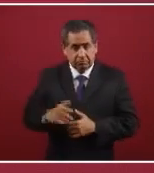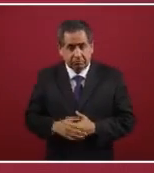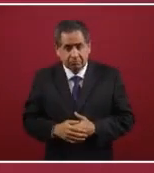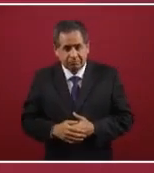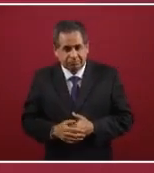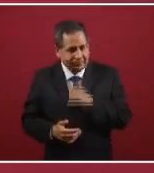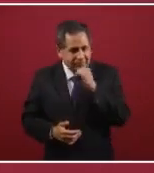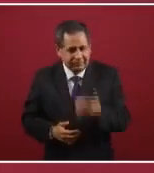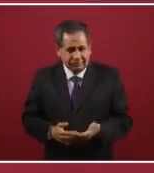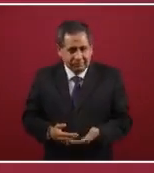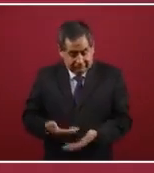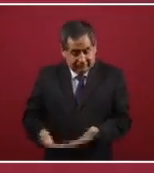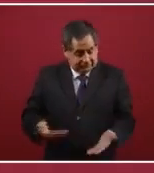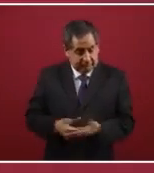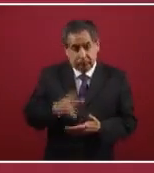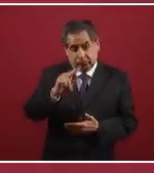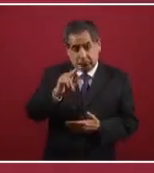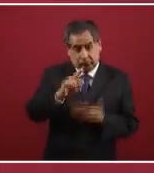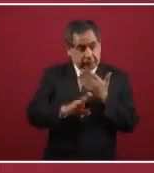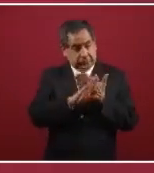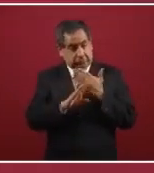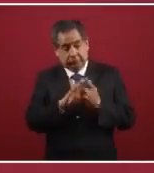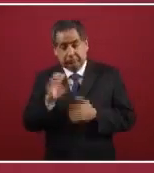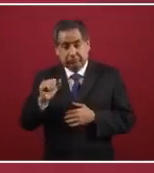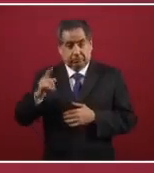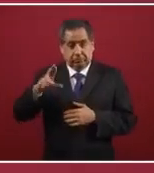80 amparos.